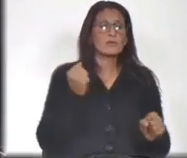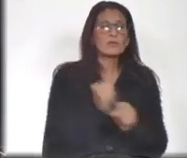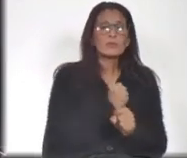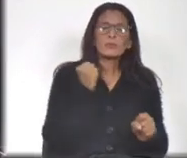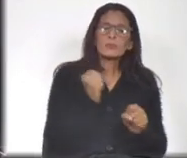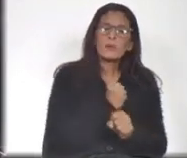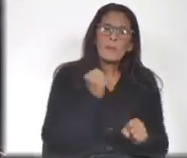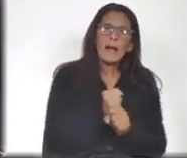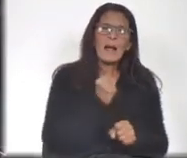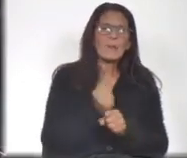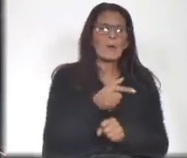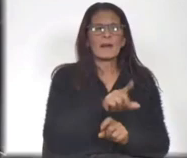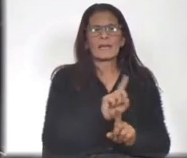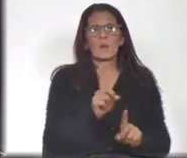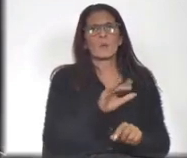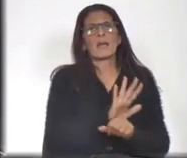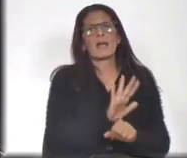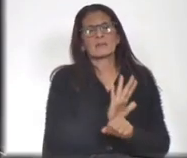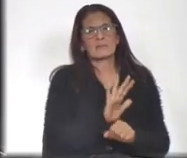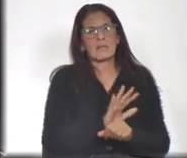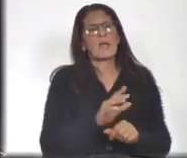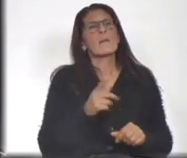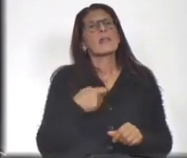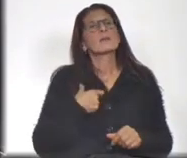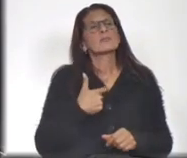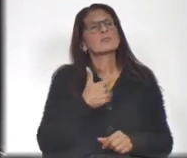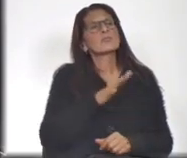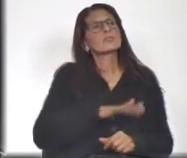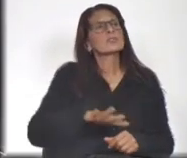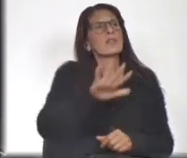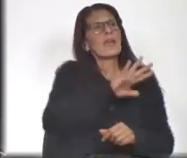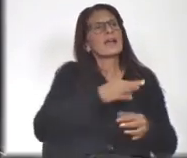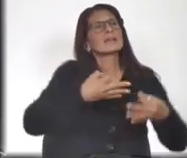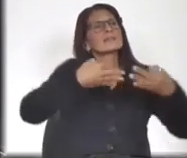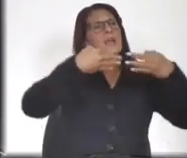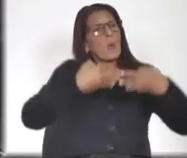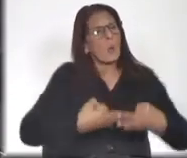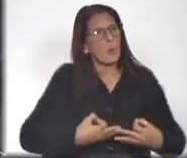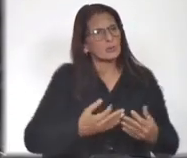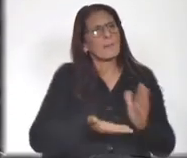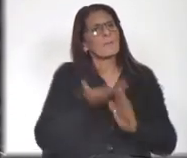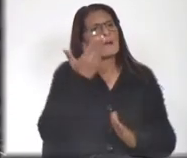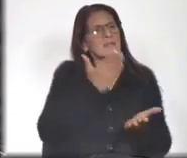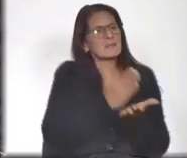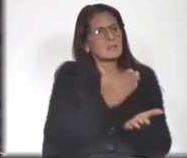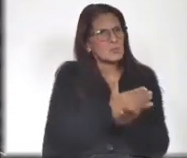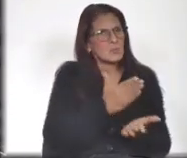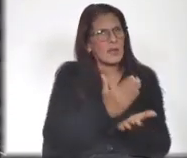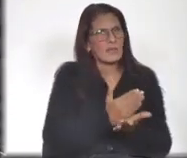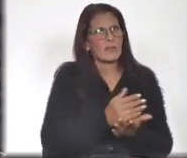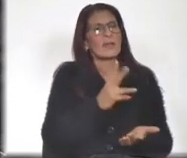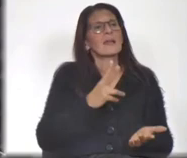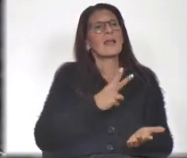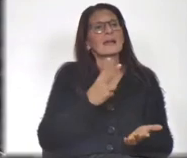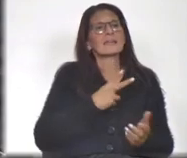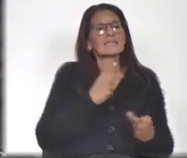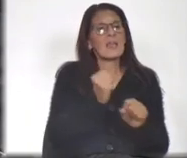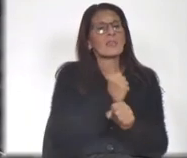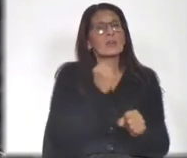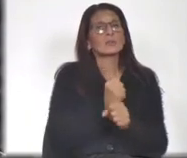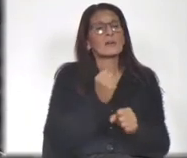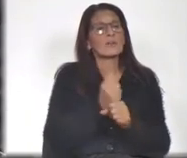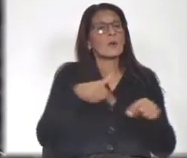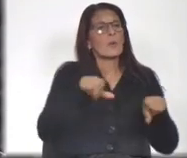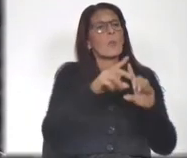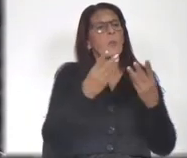Trabajamos para que eso no sea así, para construir una sociedad que cada vez sea más justa, más solidaria, donde la riqueza que generan los trabajadores la